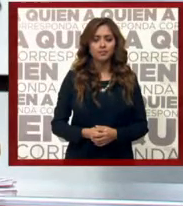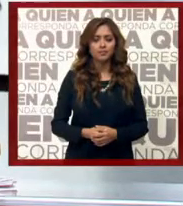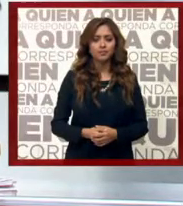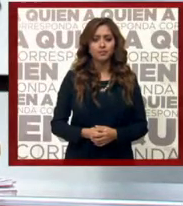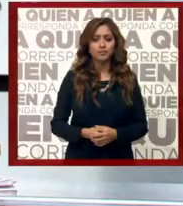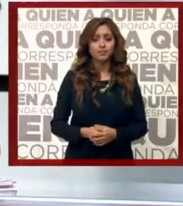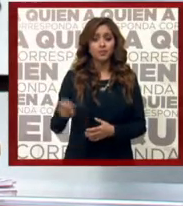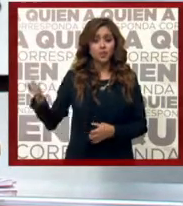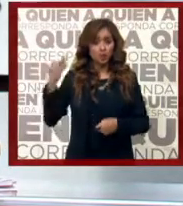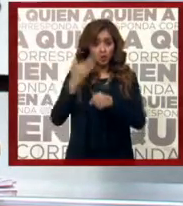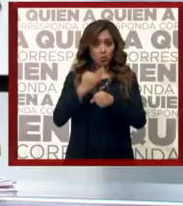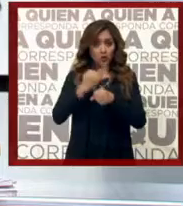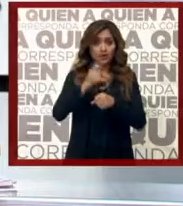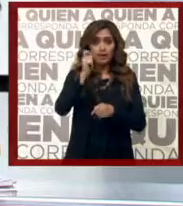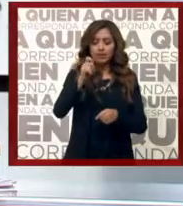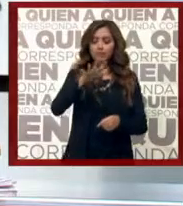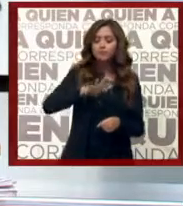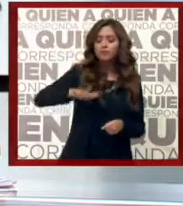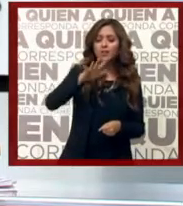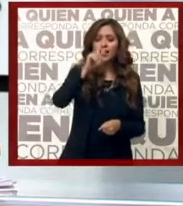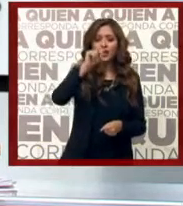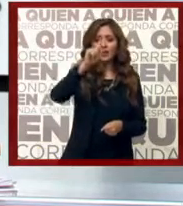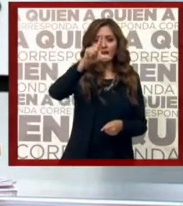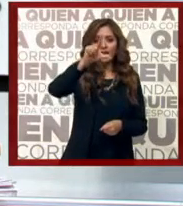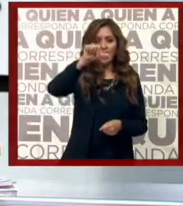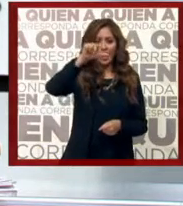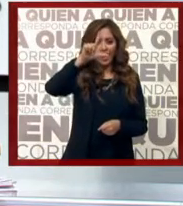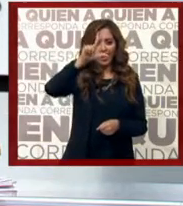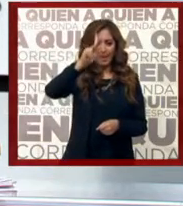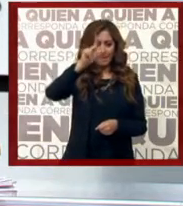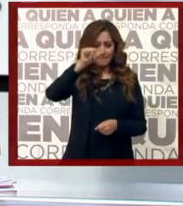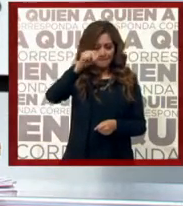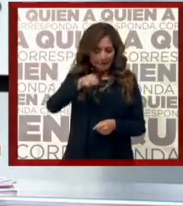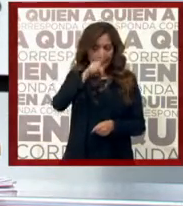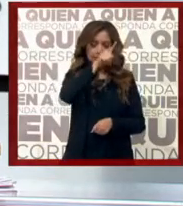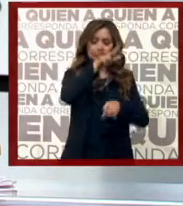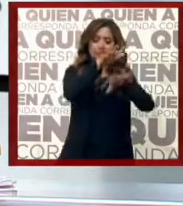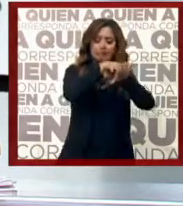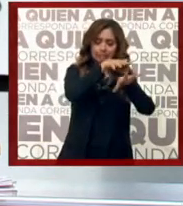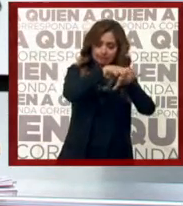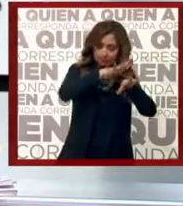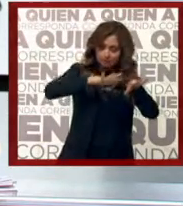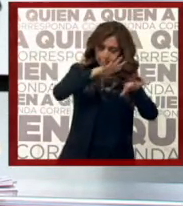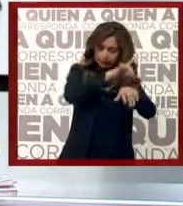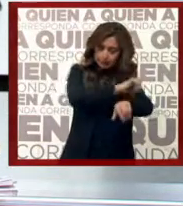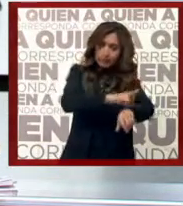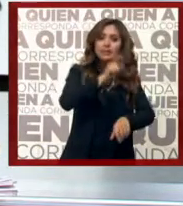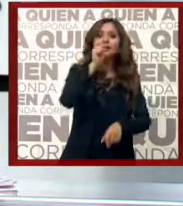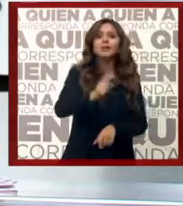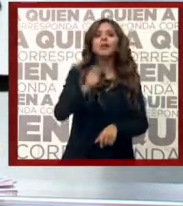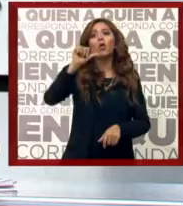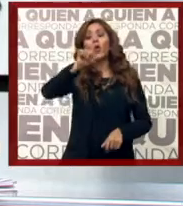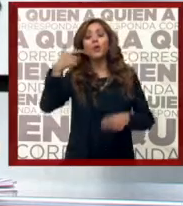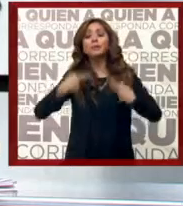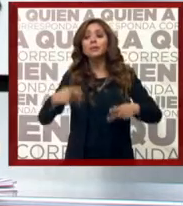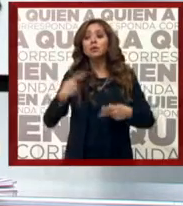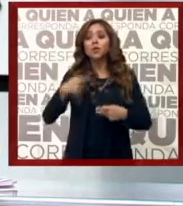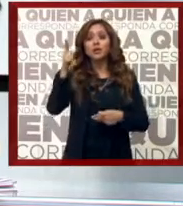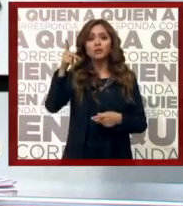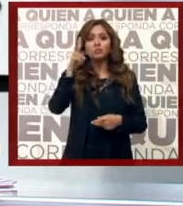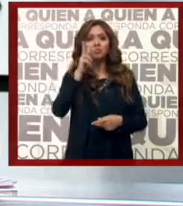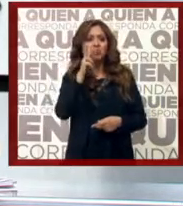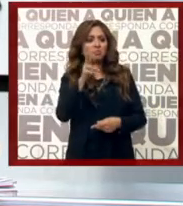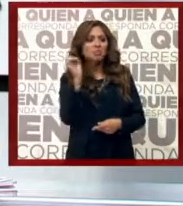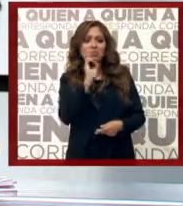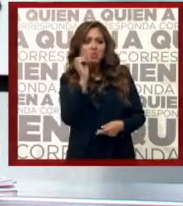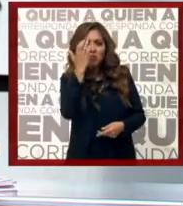brinquito hasta la zona de Tlalpan, que es para la gente que nos ve en el interior de la República y en otras latitudes. Además, darle la más cordial bienvenida a platicarle que Tlalpan